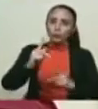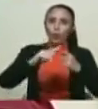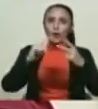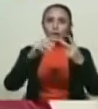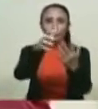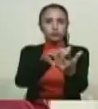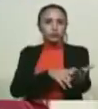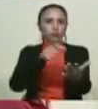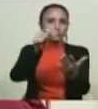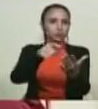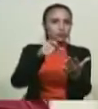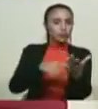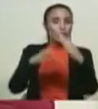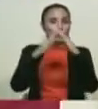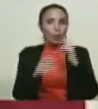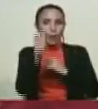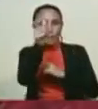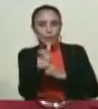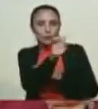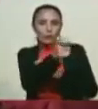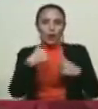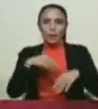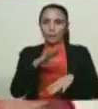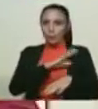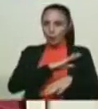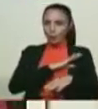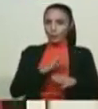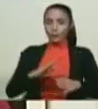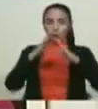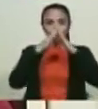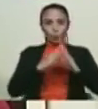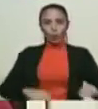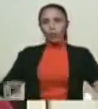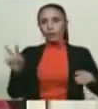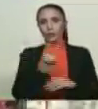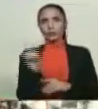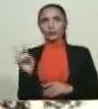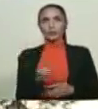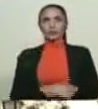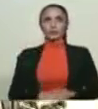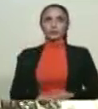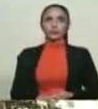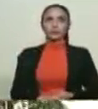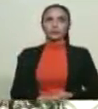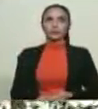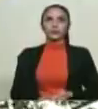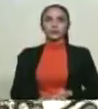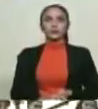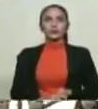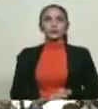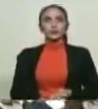campesinas de nuestra patria a lo largo y ancho del país.